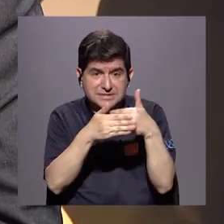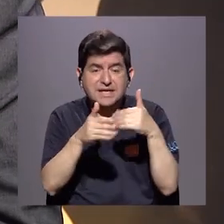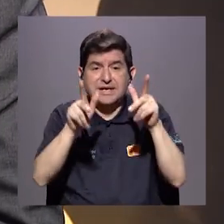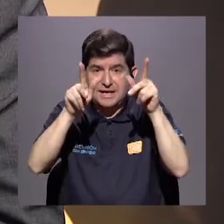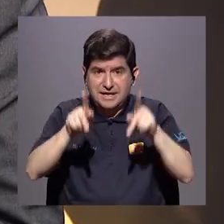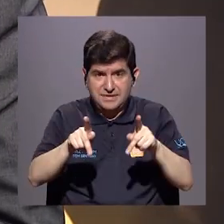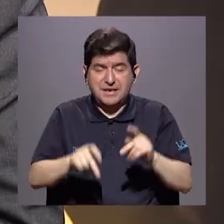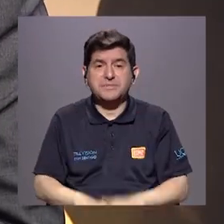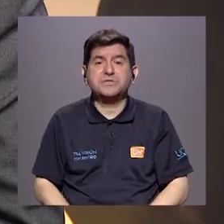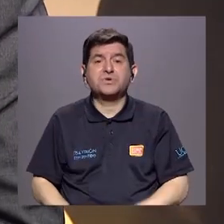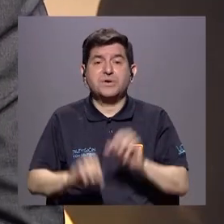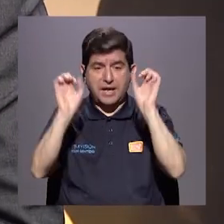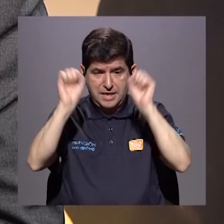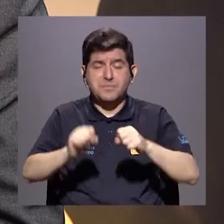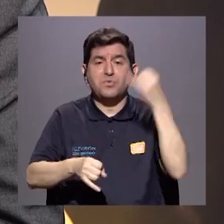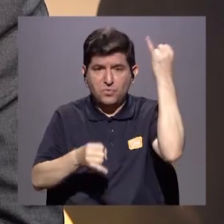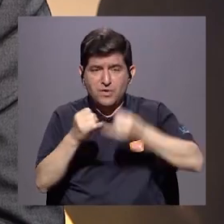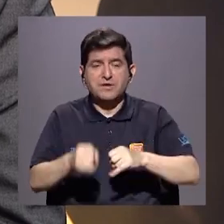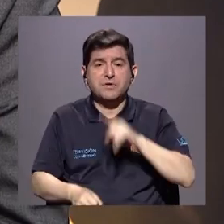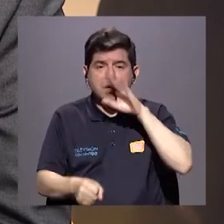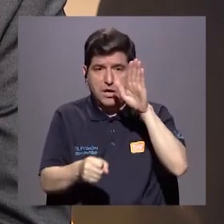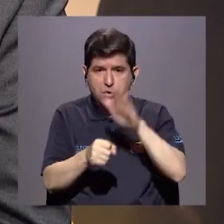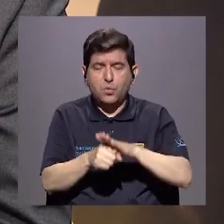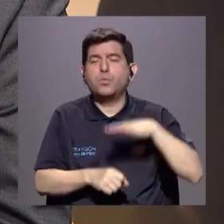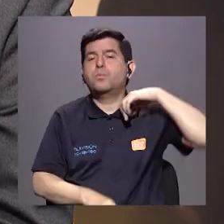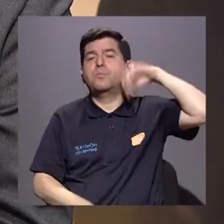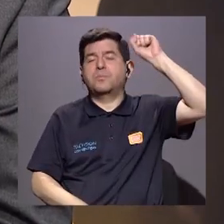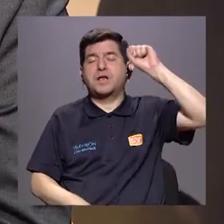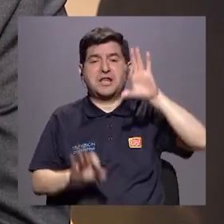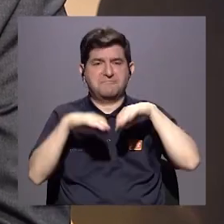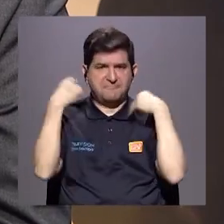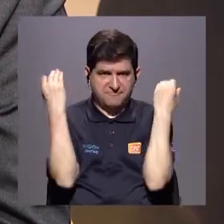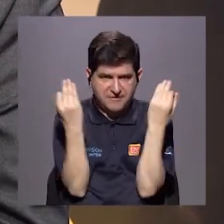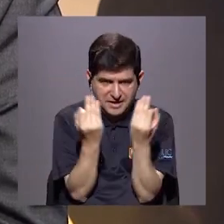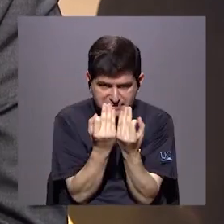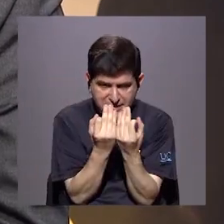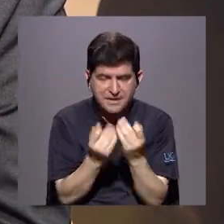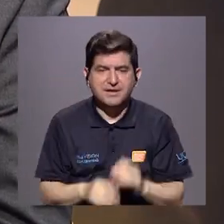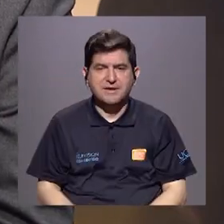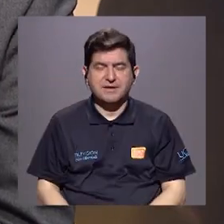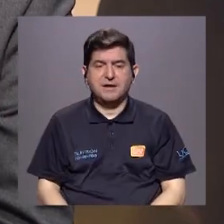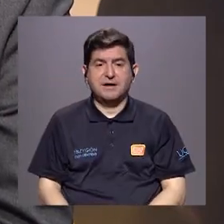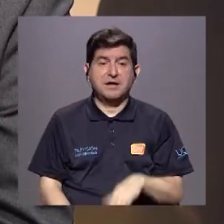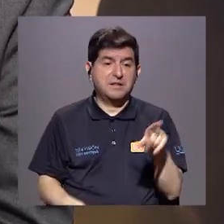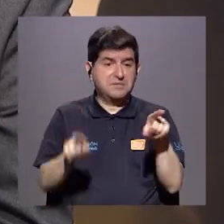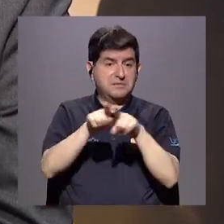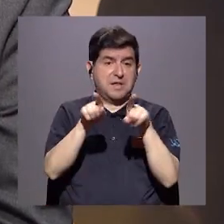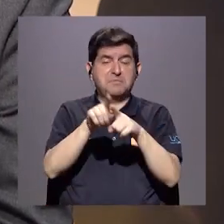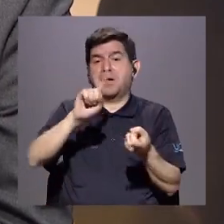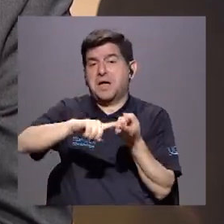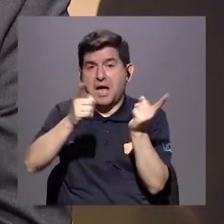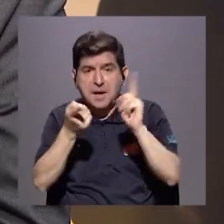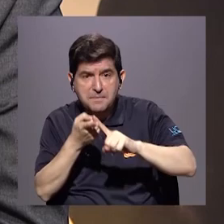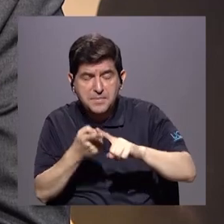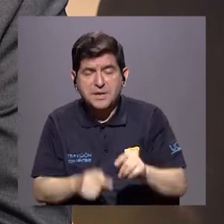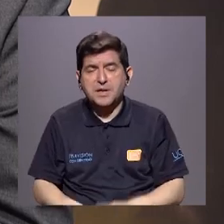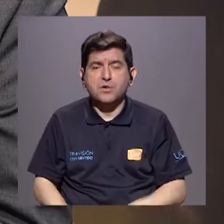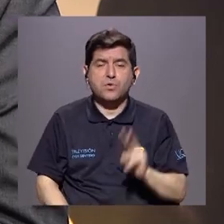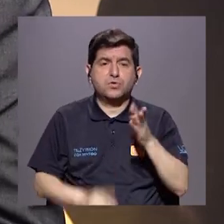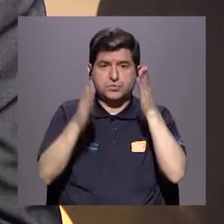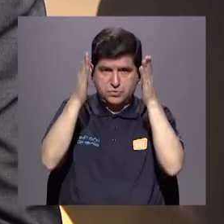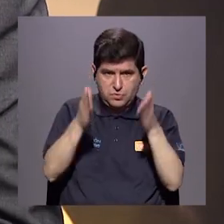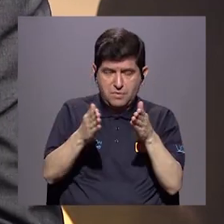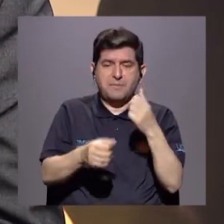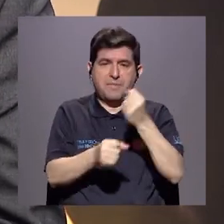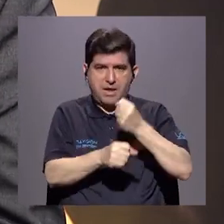persona que logró suicidarse que pueden ser familiares obviamente las personas más cercanas pero también podrían ser amigos amigas compañeros